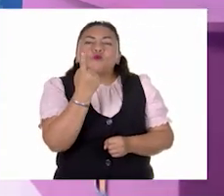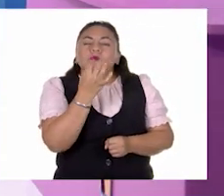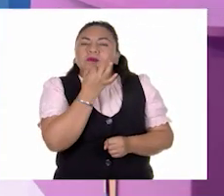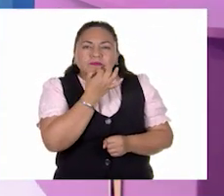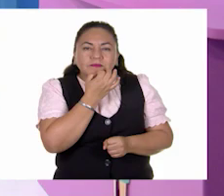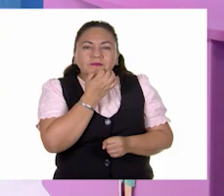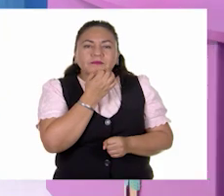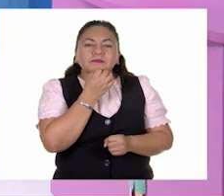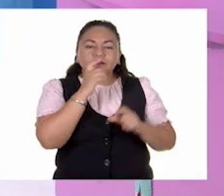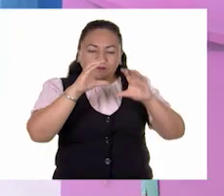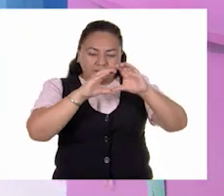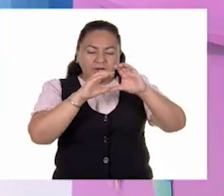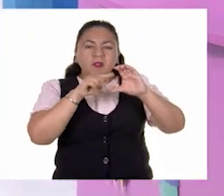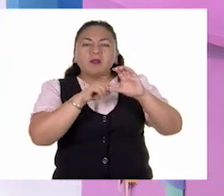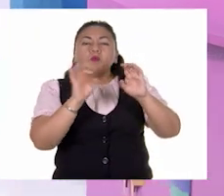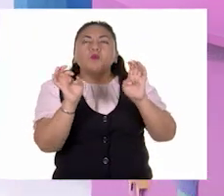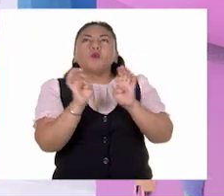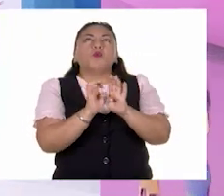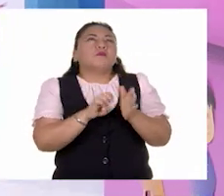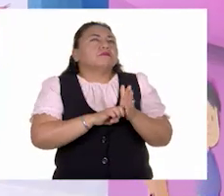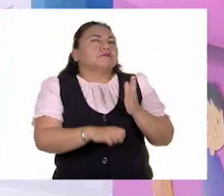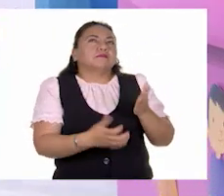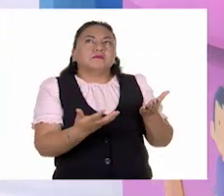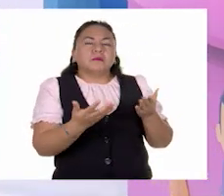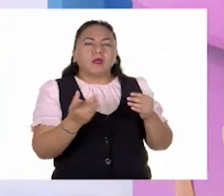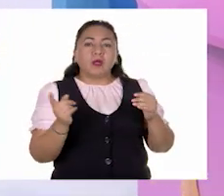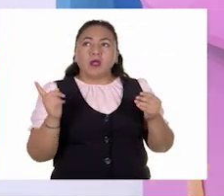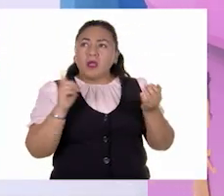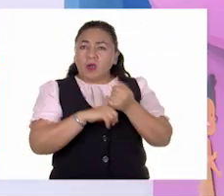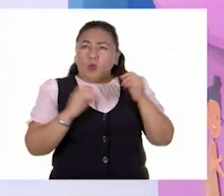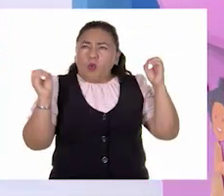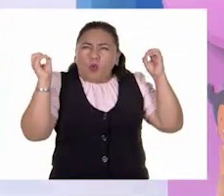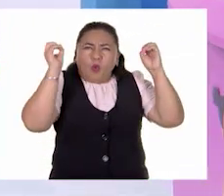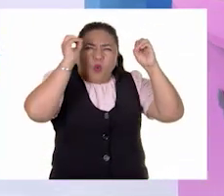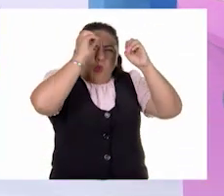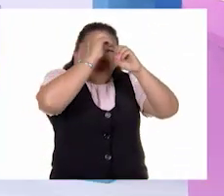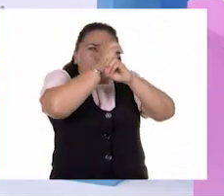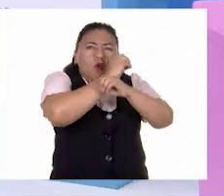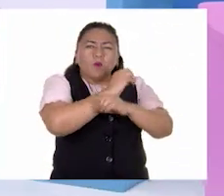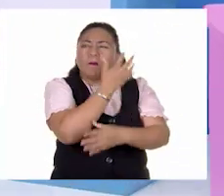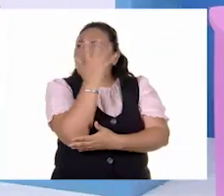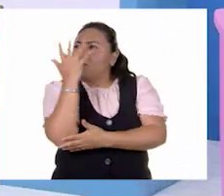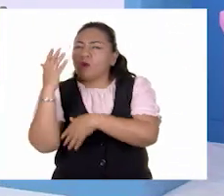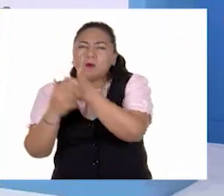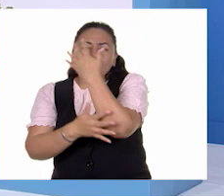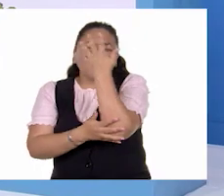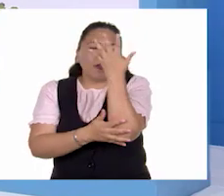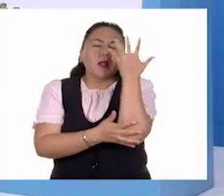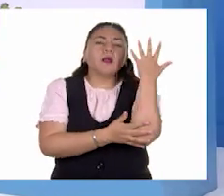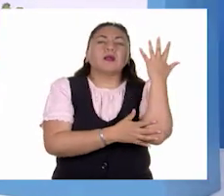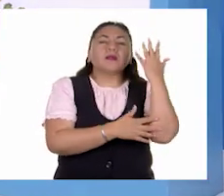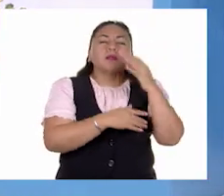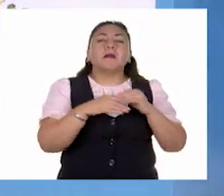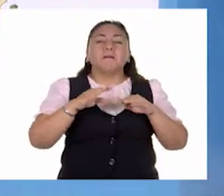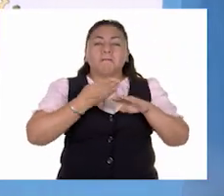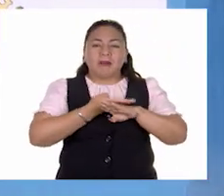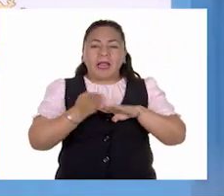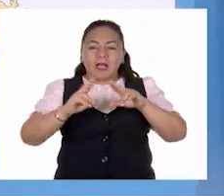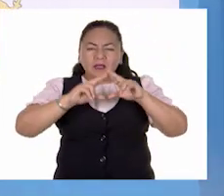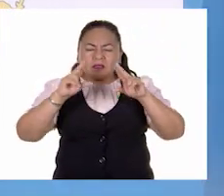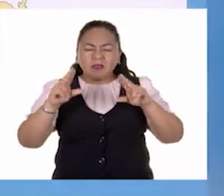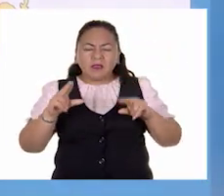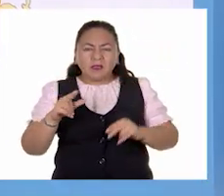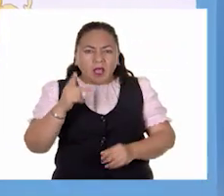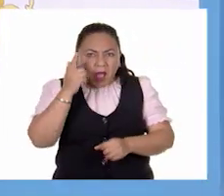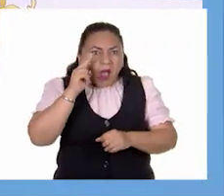La autora pudo haber escrito algo así como: en la oscuridad del bosque, Blancanieve encontró una casa en la que